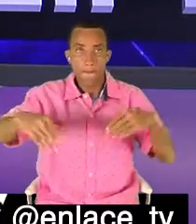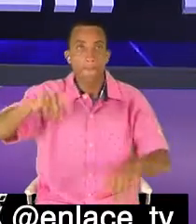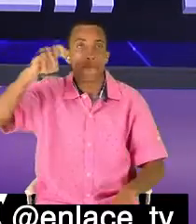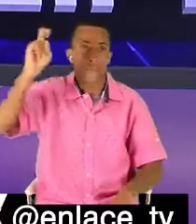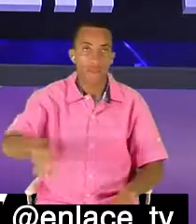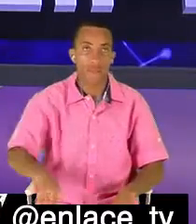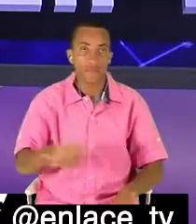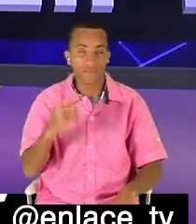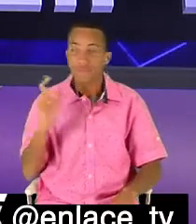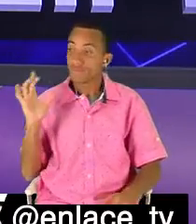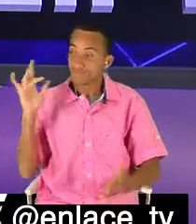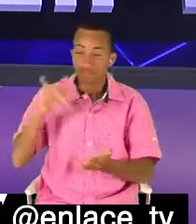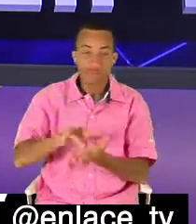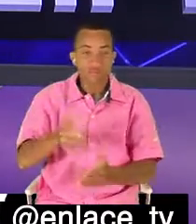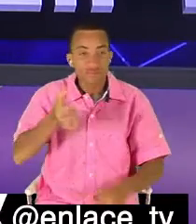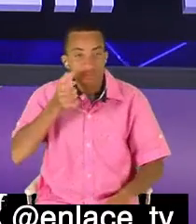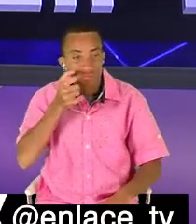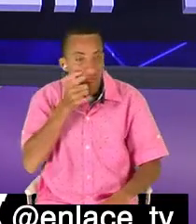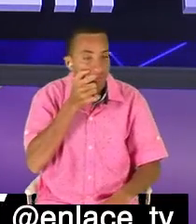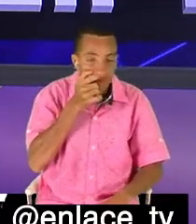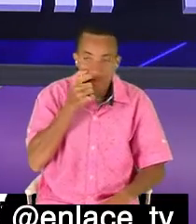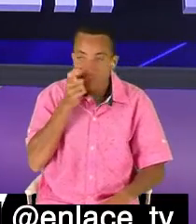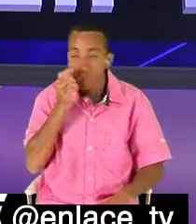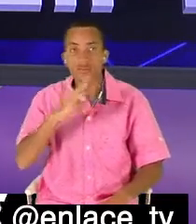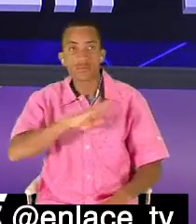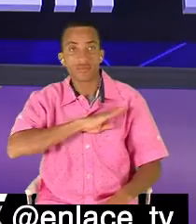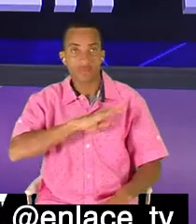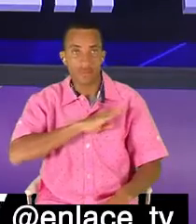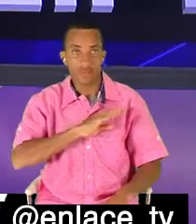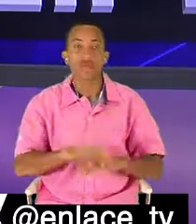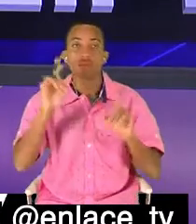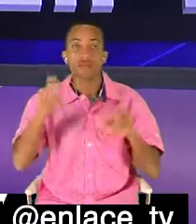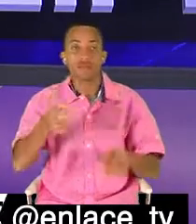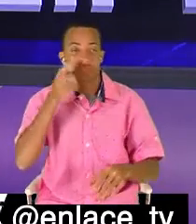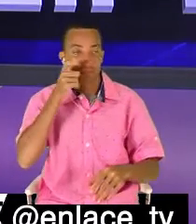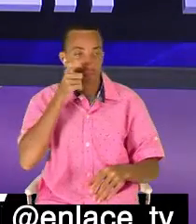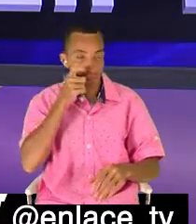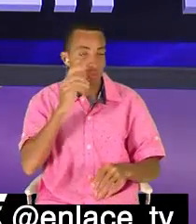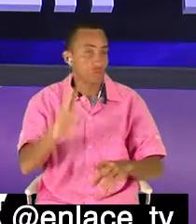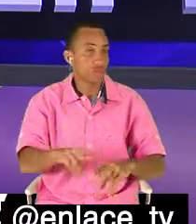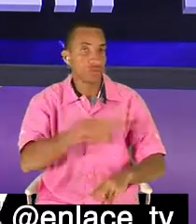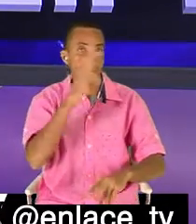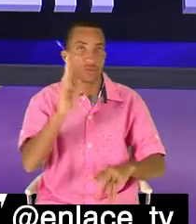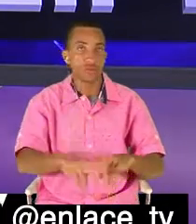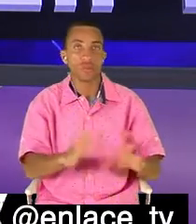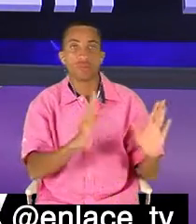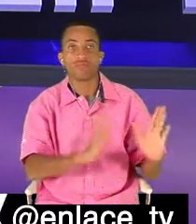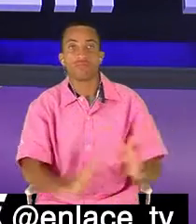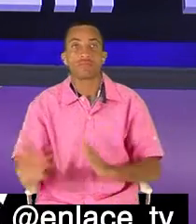verificar el cumplimiento del fallo por parte de la Alcaldía Municipal. La inspección transcurrió en completa normalidad.